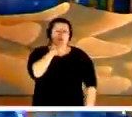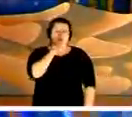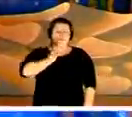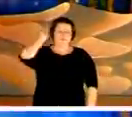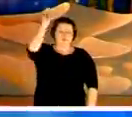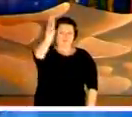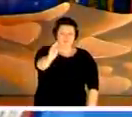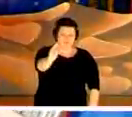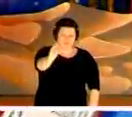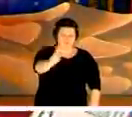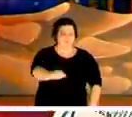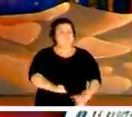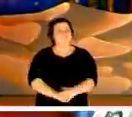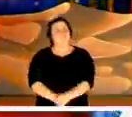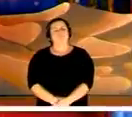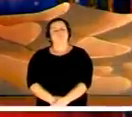preguntar,